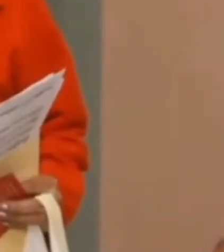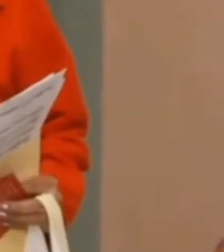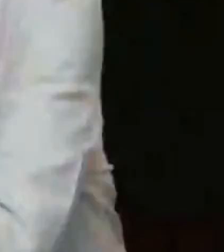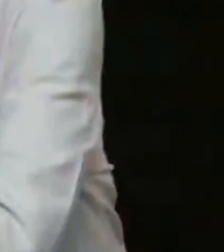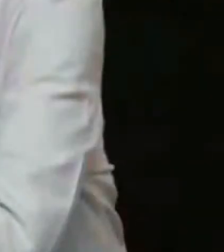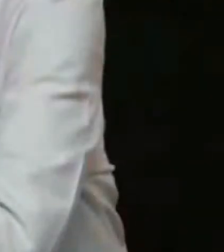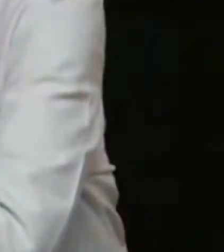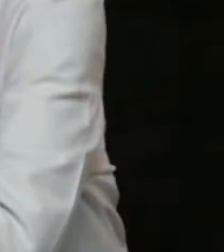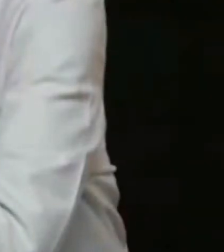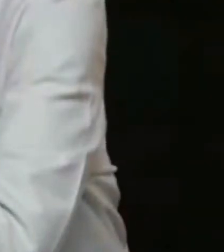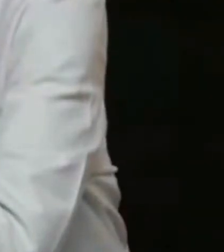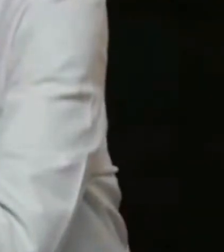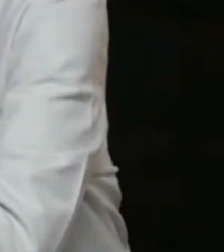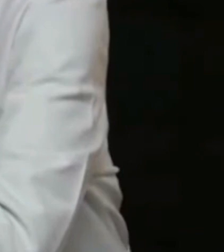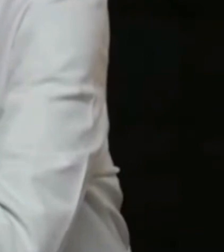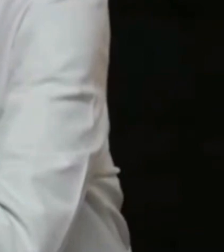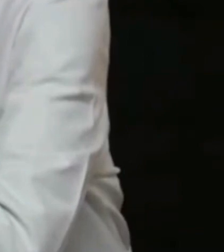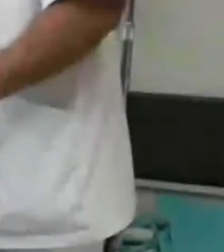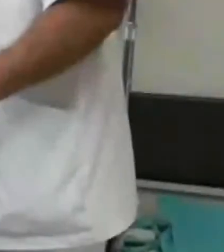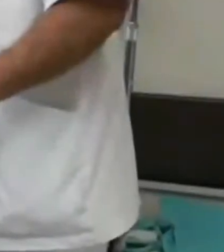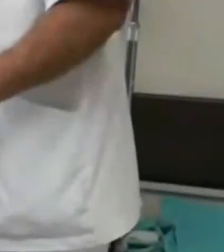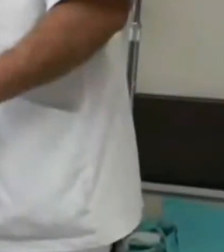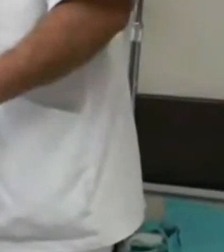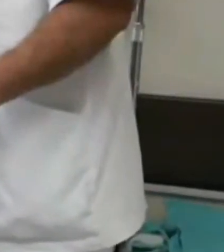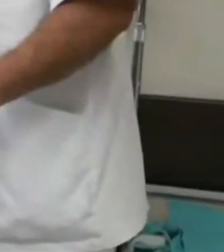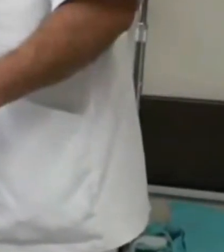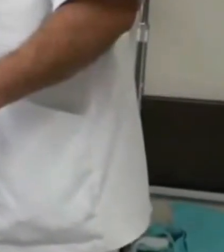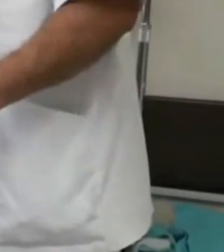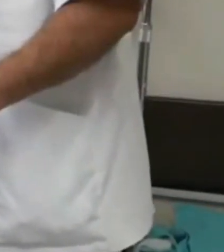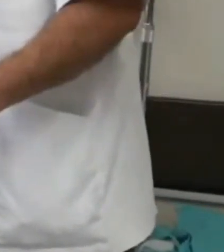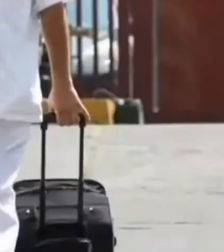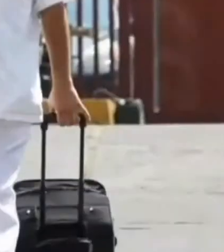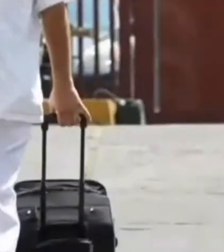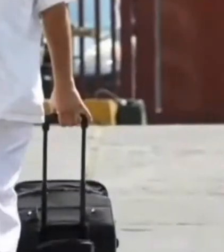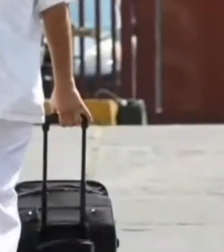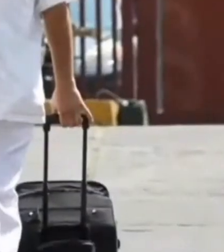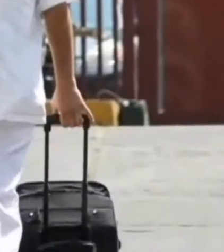más un privilegio. La transformación es posible porque